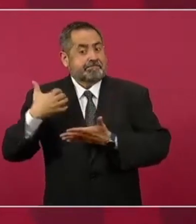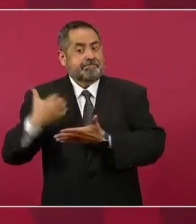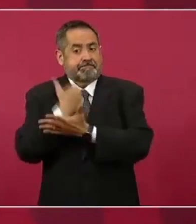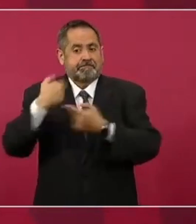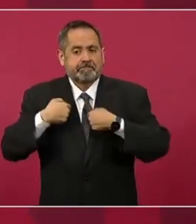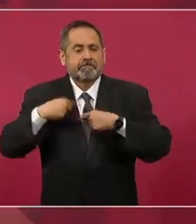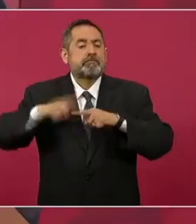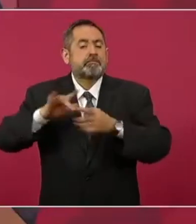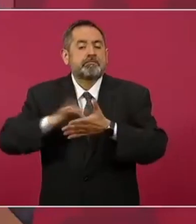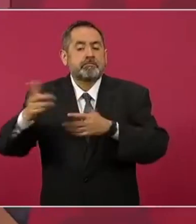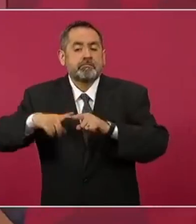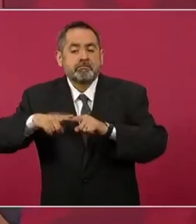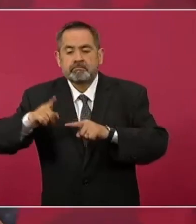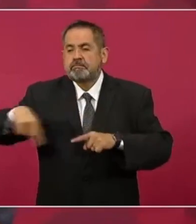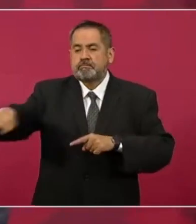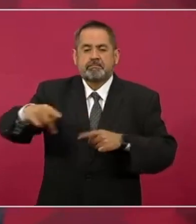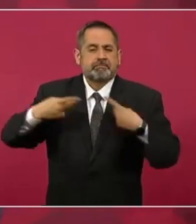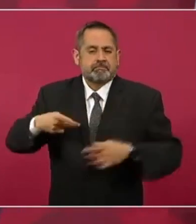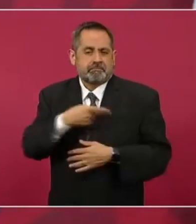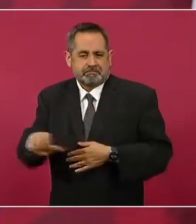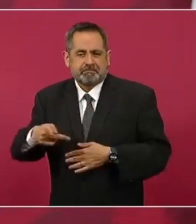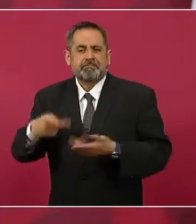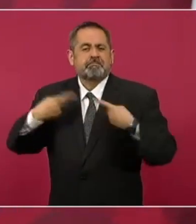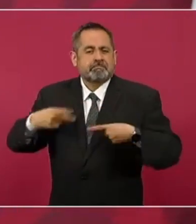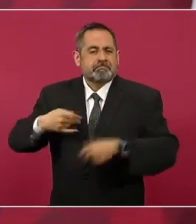Por los pobres, por los de Iztapalapa,